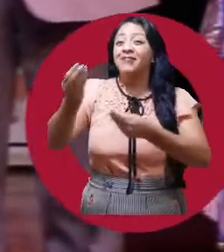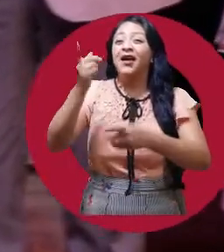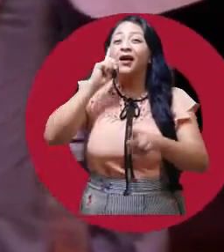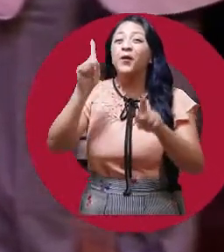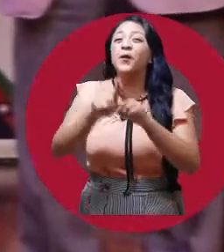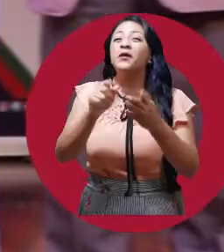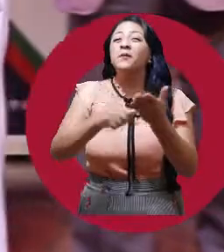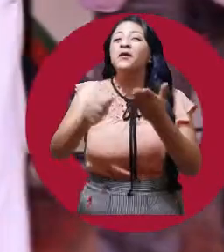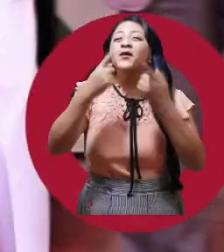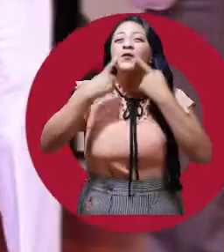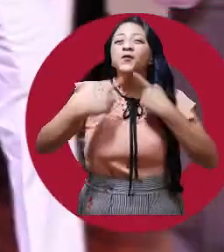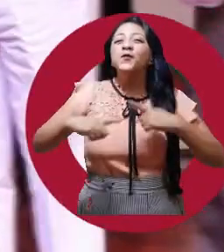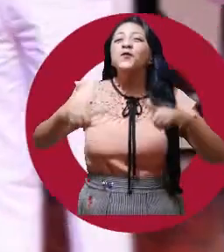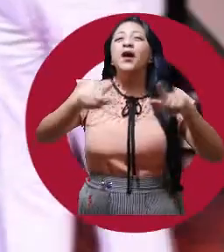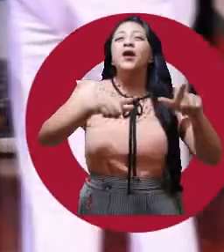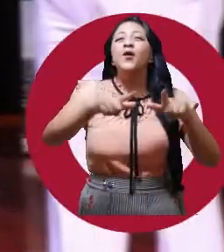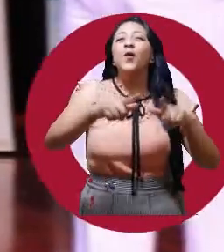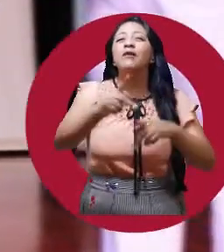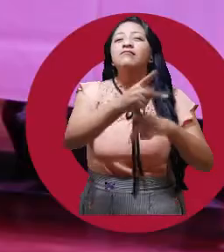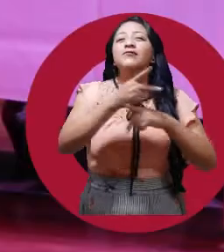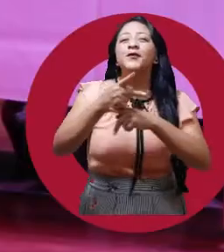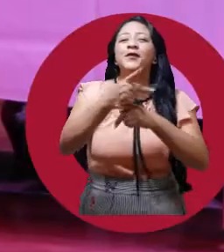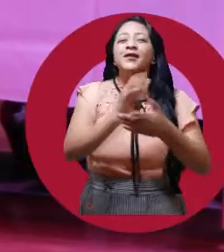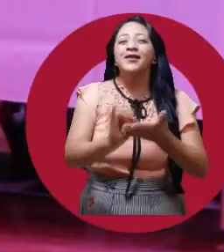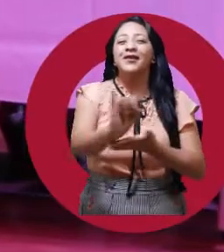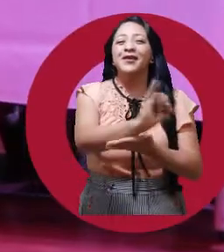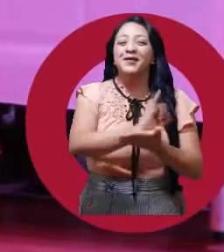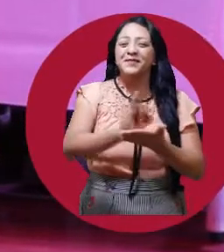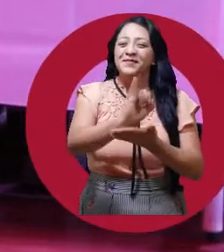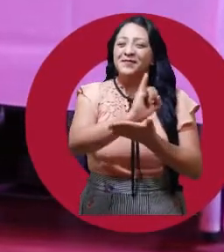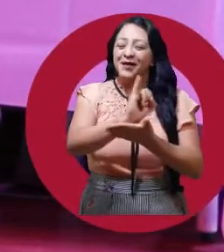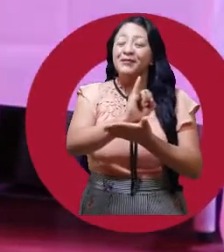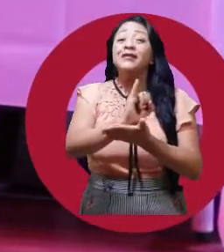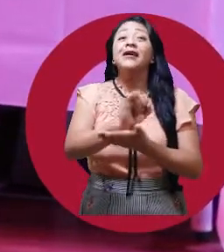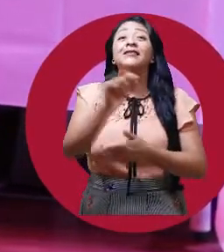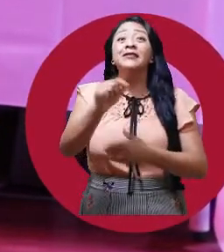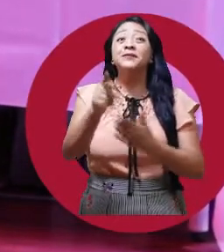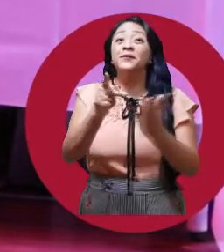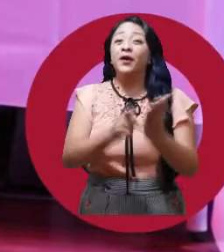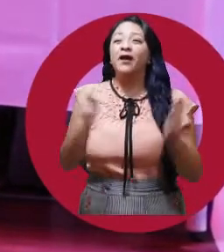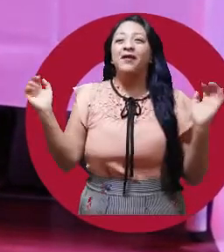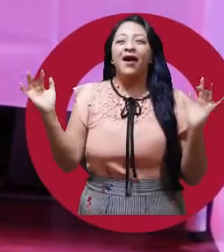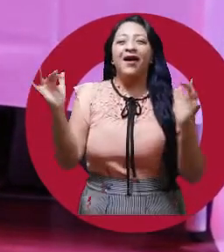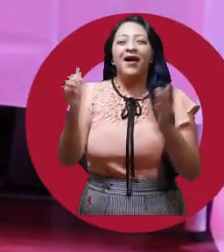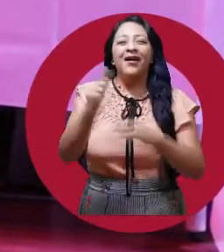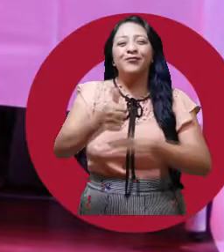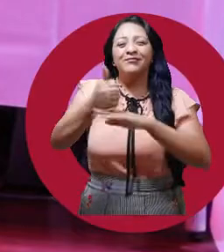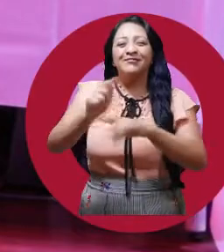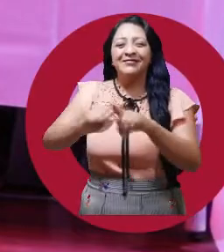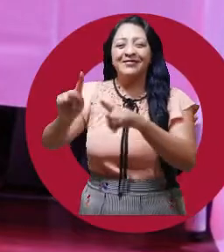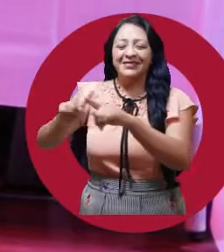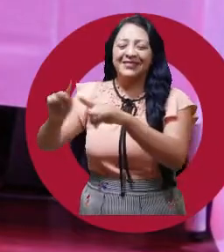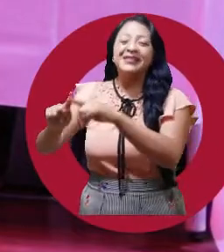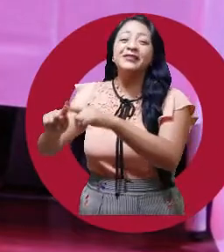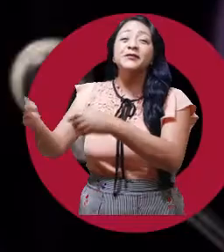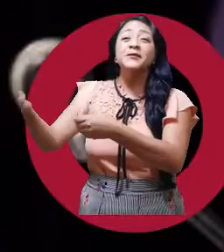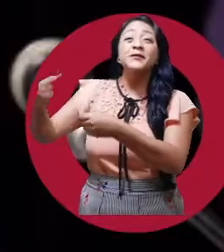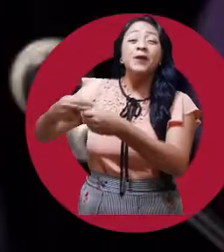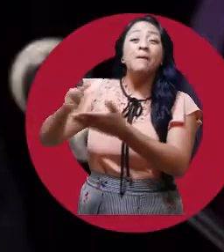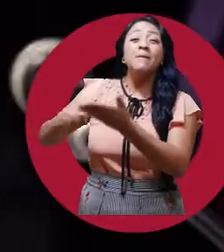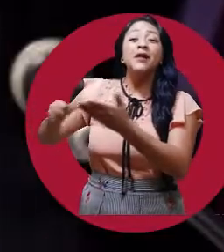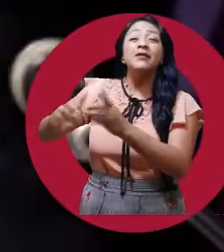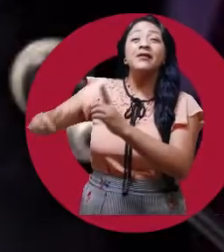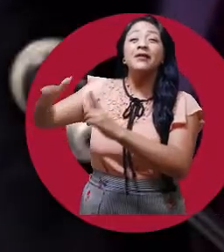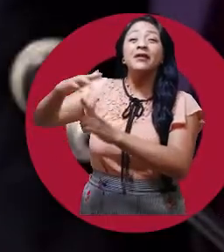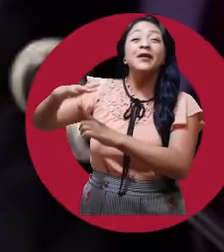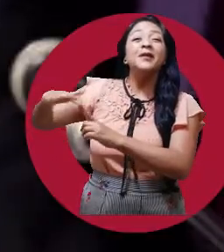la declaratoria del Área Protegida Autónoma Descentralizada Taita Imbabura. En este evento histórico ambiental estuvieron presentes el ministro del